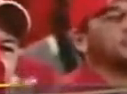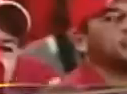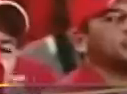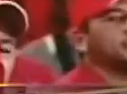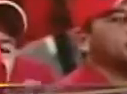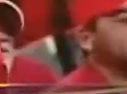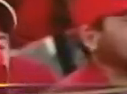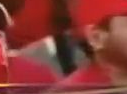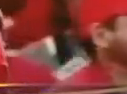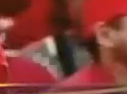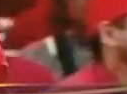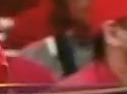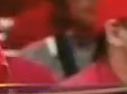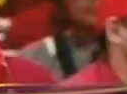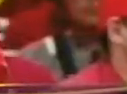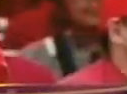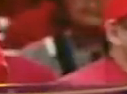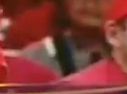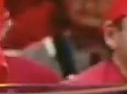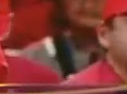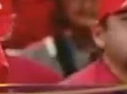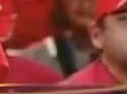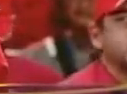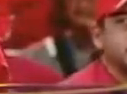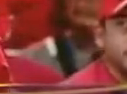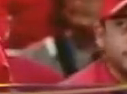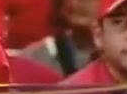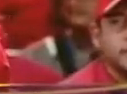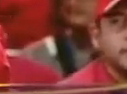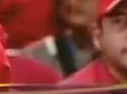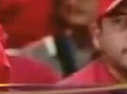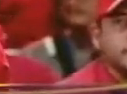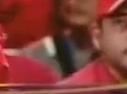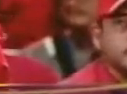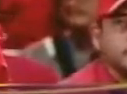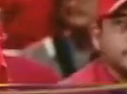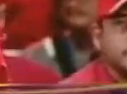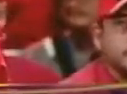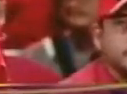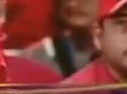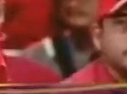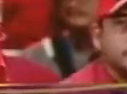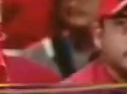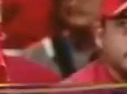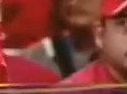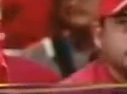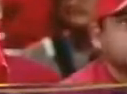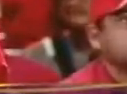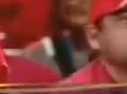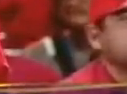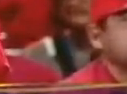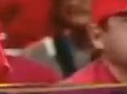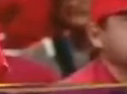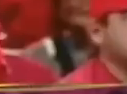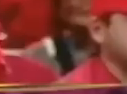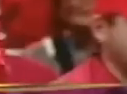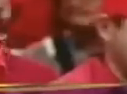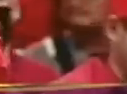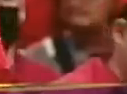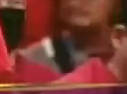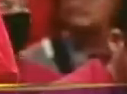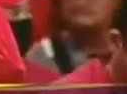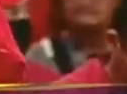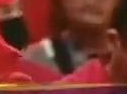Para continuar, señor presidente, en esta ocasión, el acto conmemorativo de los